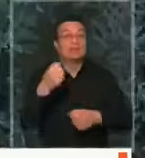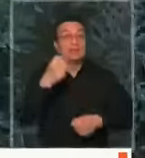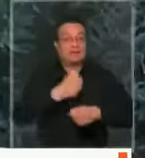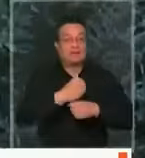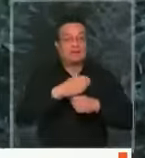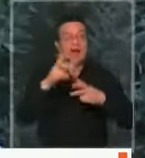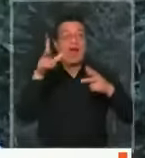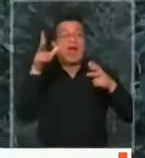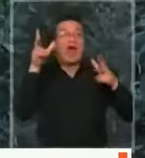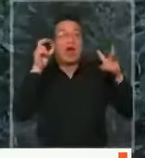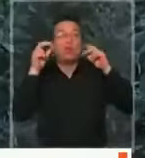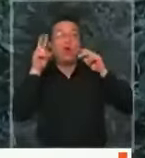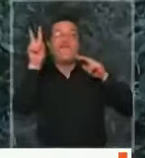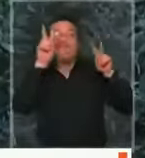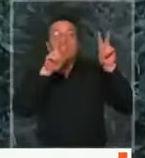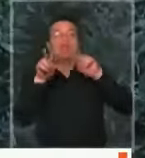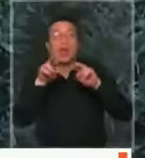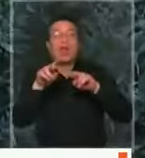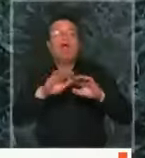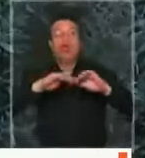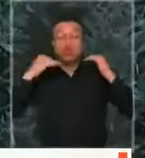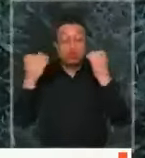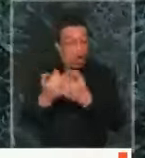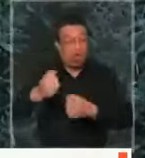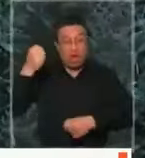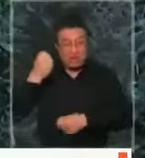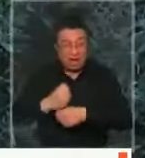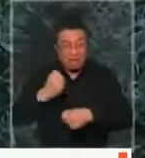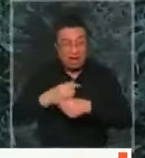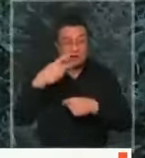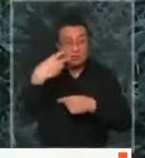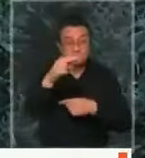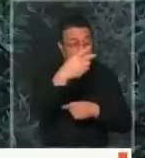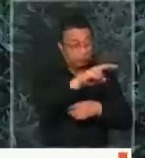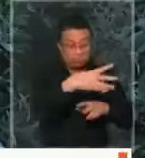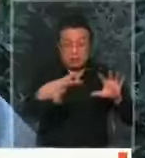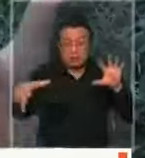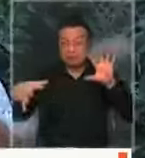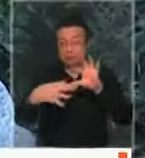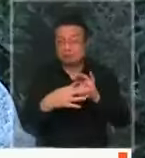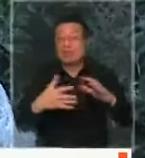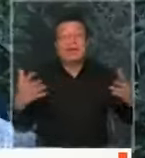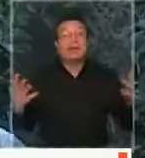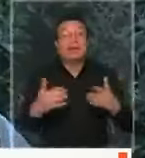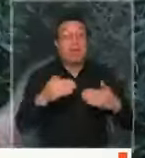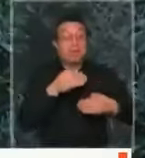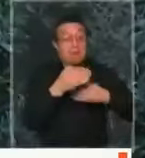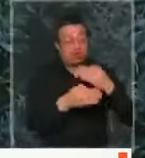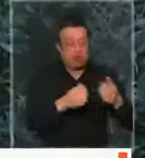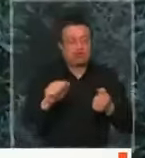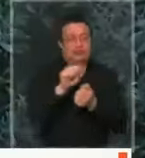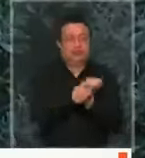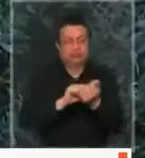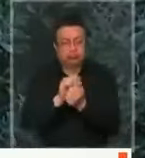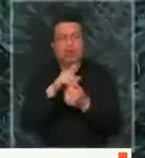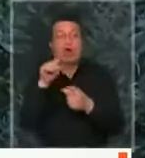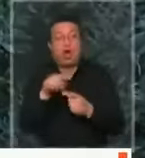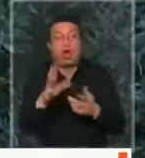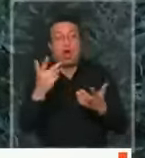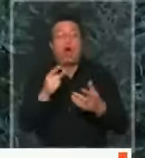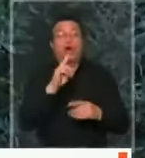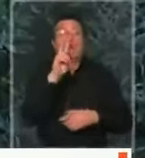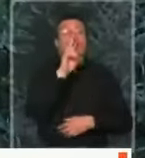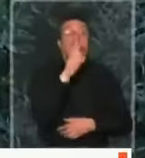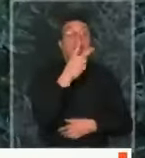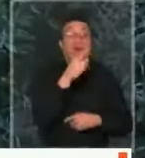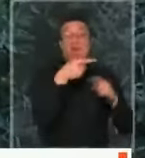audiovisual. Todas las acciones o todas las actividades que hay en relación a un proceso, o en este caso a una temporada de